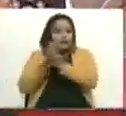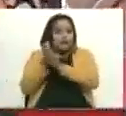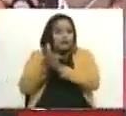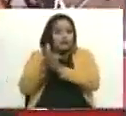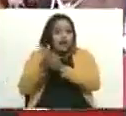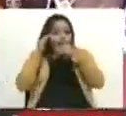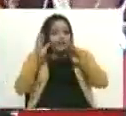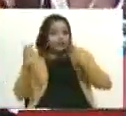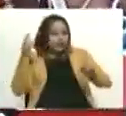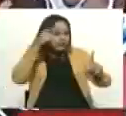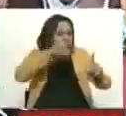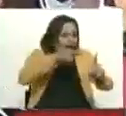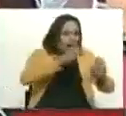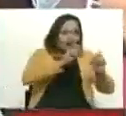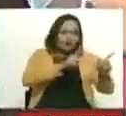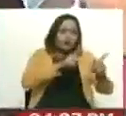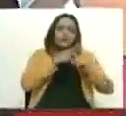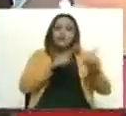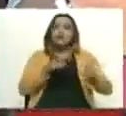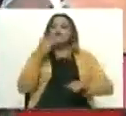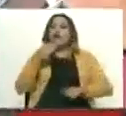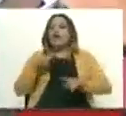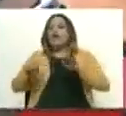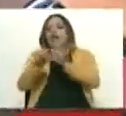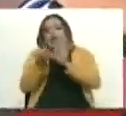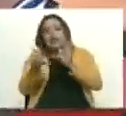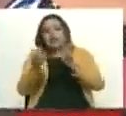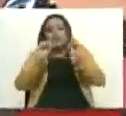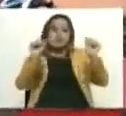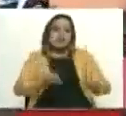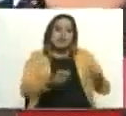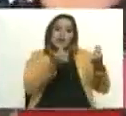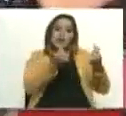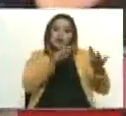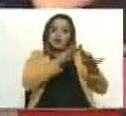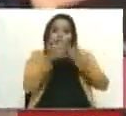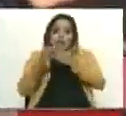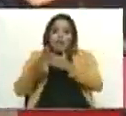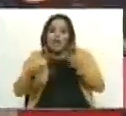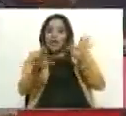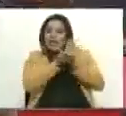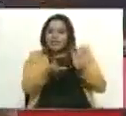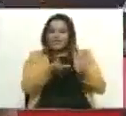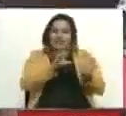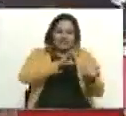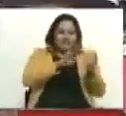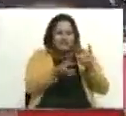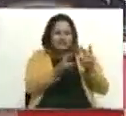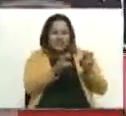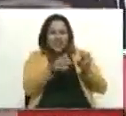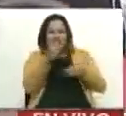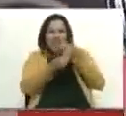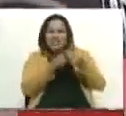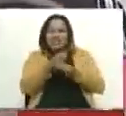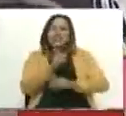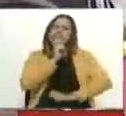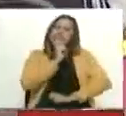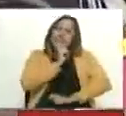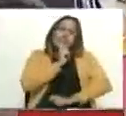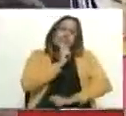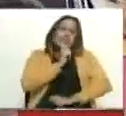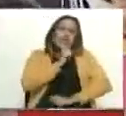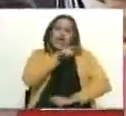persona. Pero si tú vienes con la ley, con el sistema económico comunal, con la ley como está, se hace profundamente engorroso que